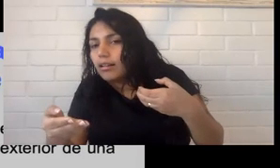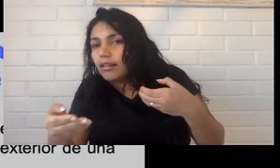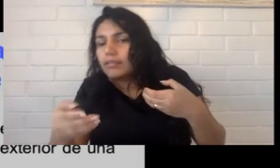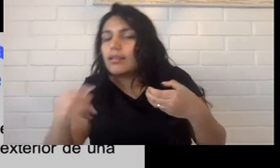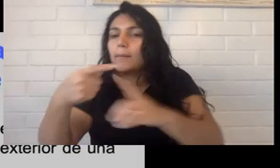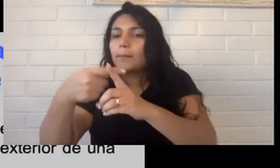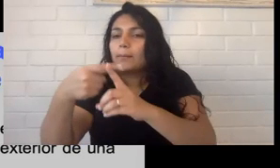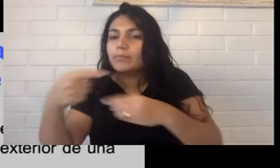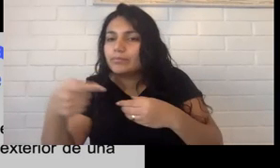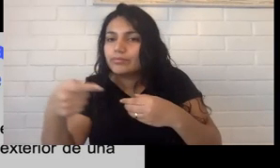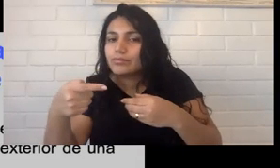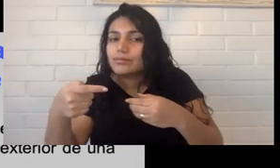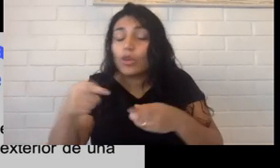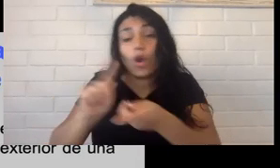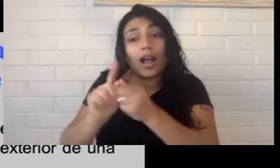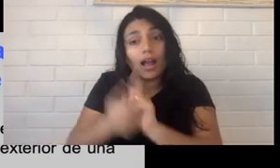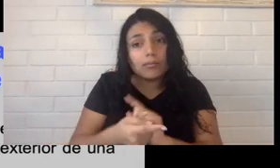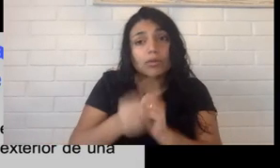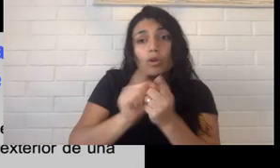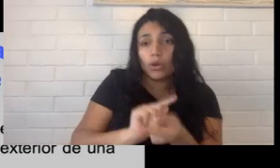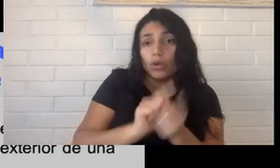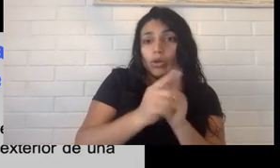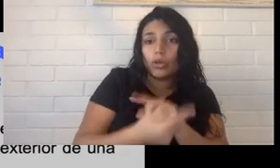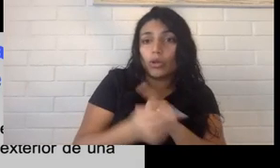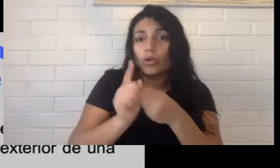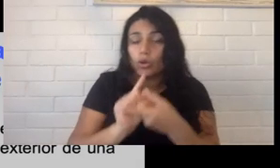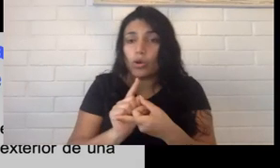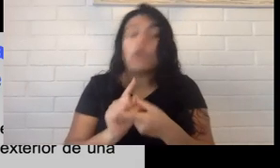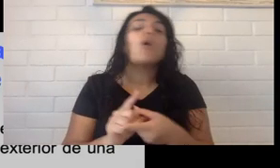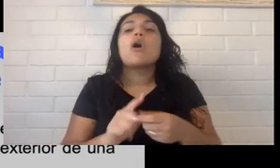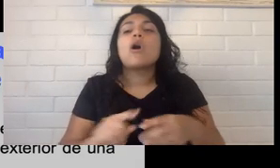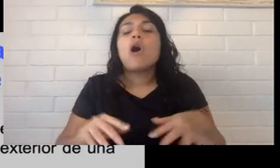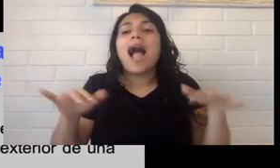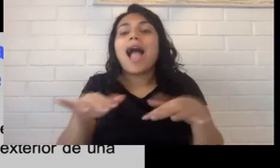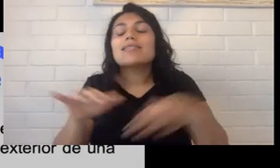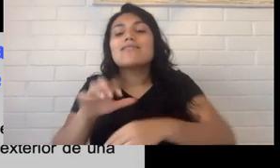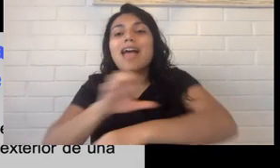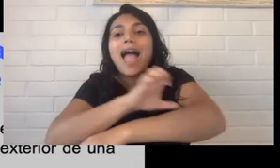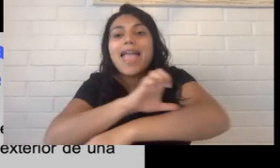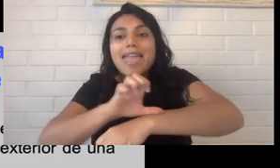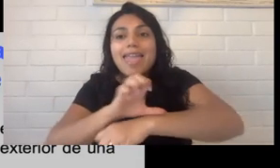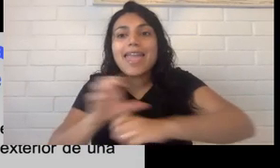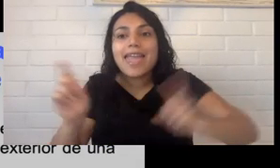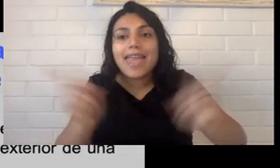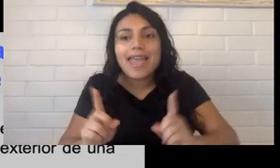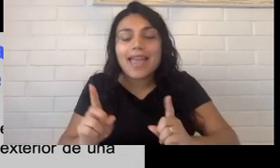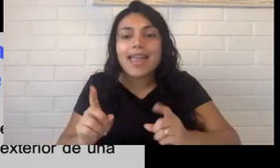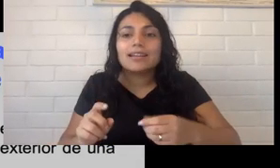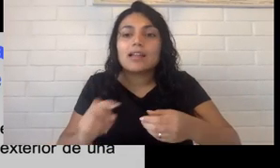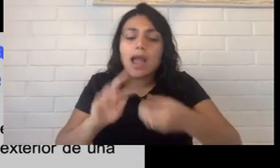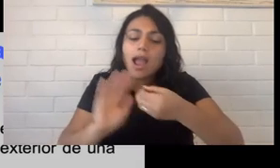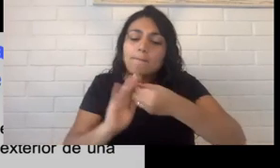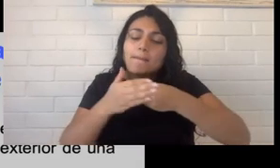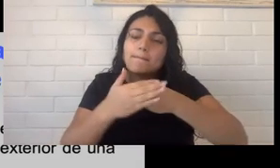extracelular. Estos cambios que se producen en la actividad eléctrica, estos cambios eléctricos que se producen a través de la membrana,